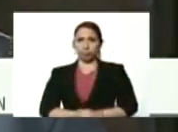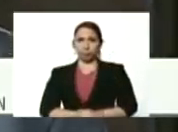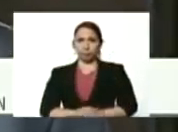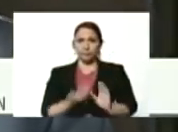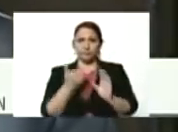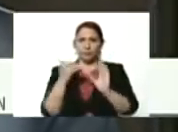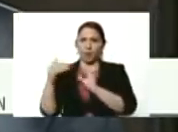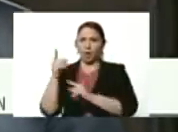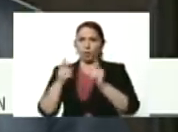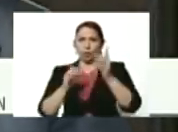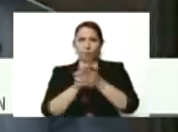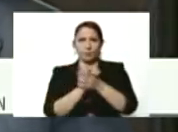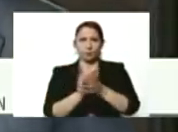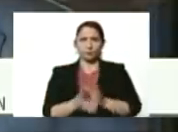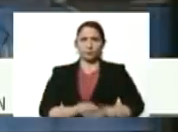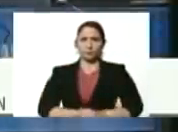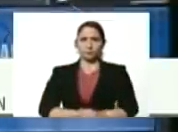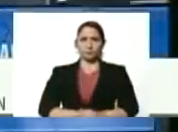algunos compañeros.